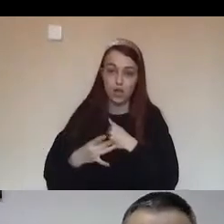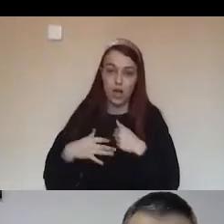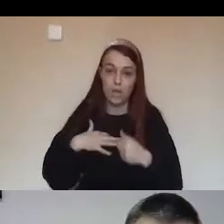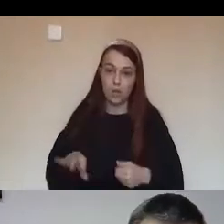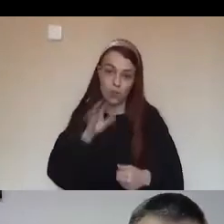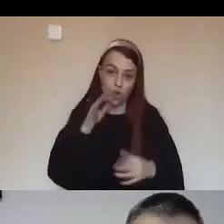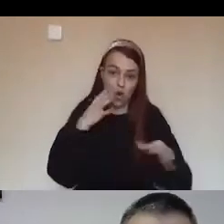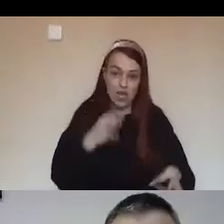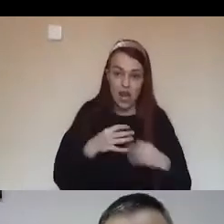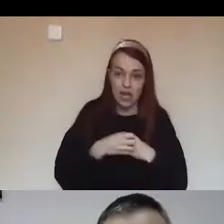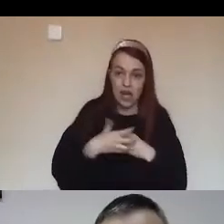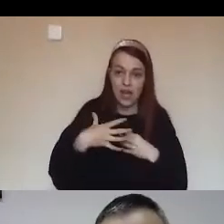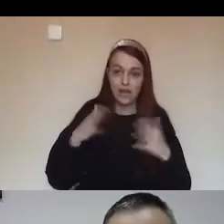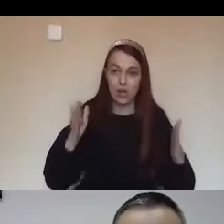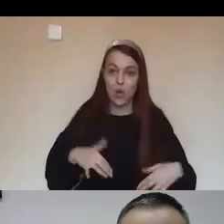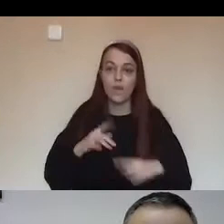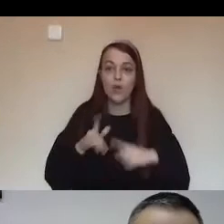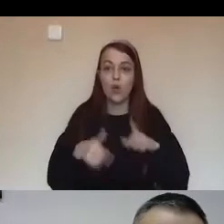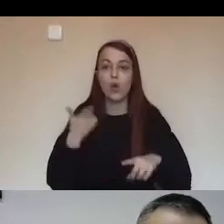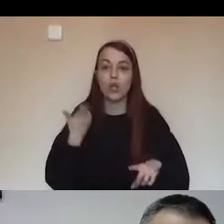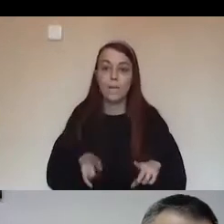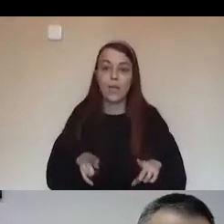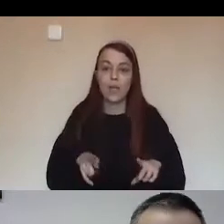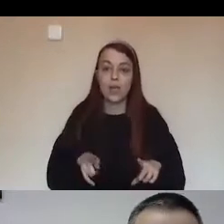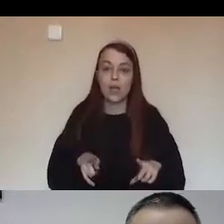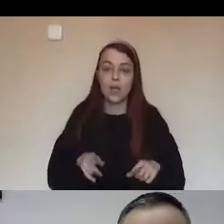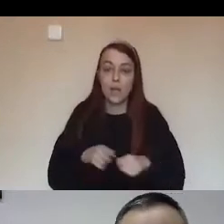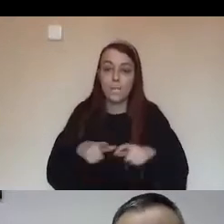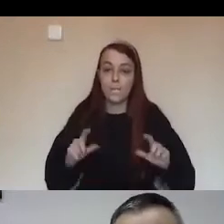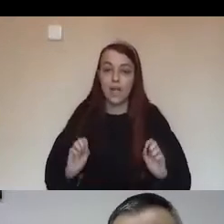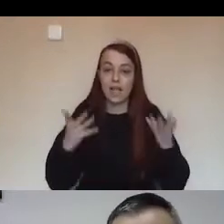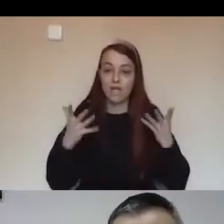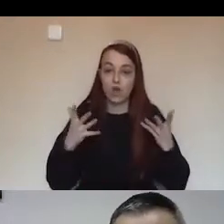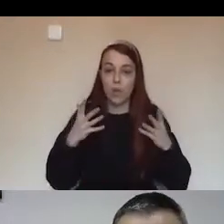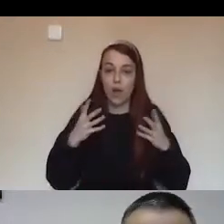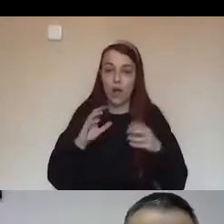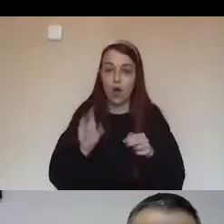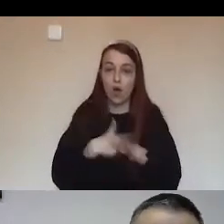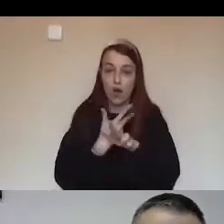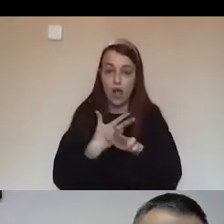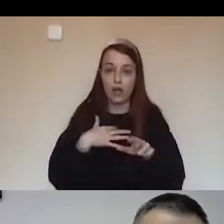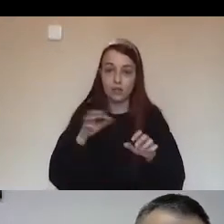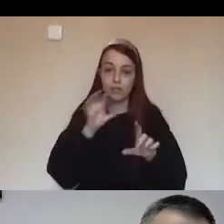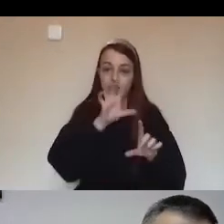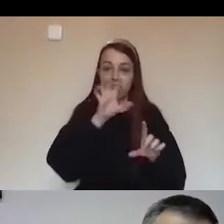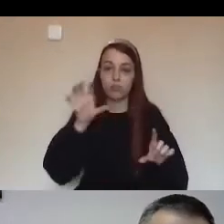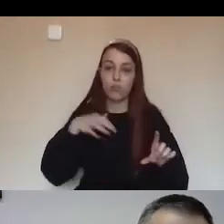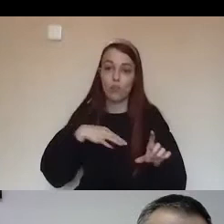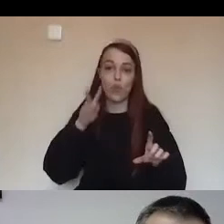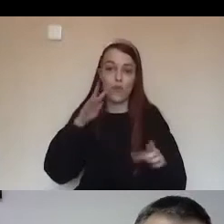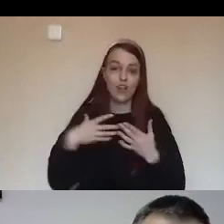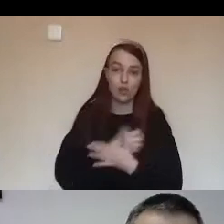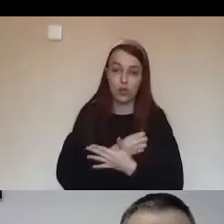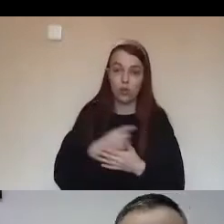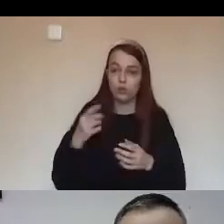relieve, pero eso también se sube a Sketchfab, a una plataforma online, y ahí podemos ver todas esas piezas en 3D, aunque estemos en